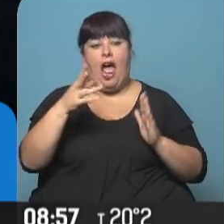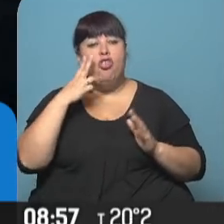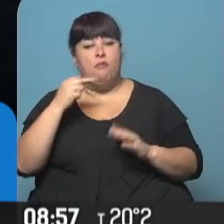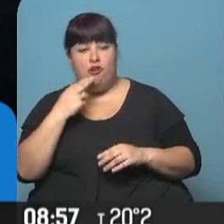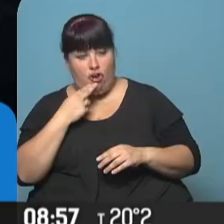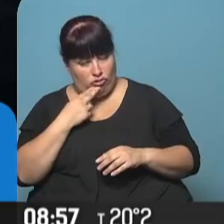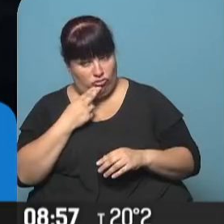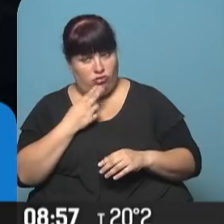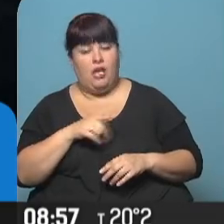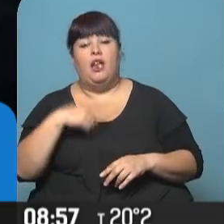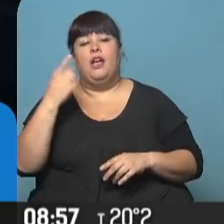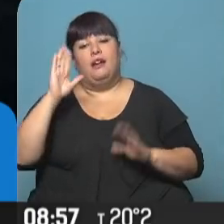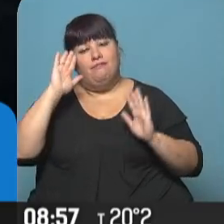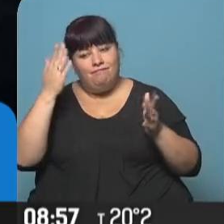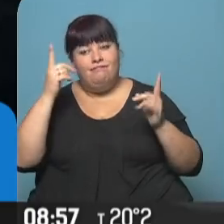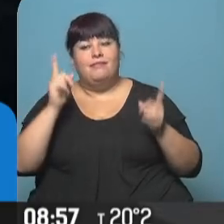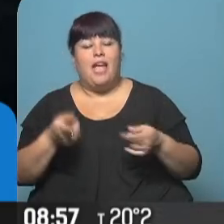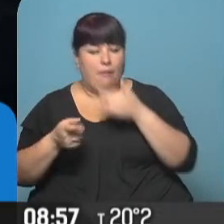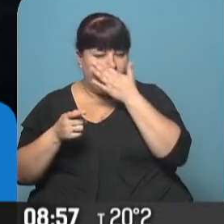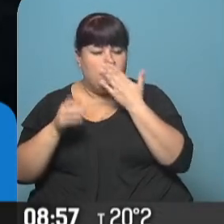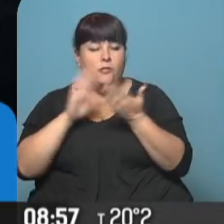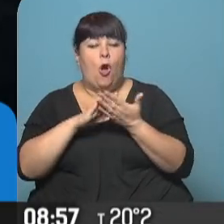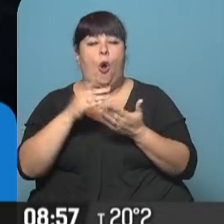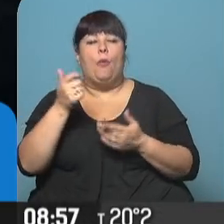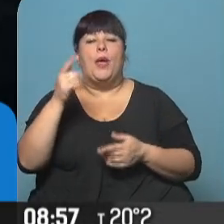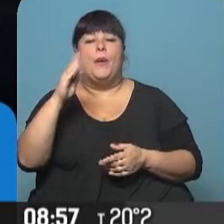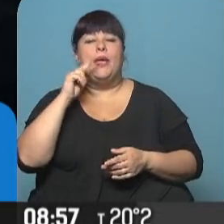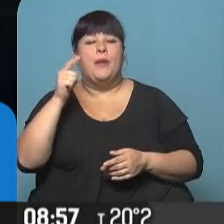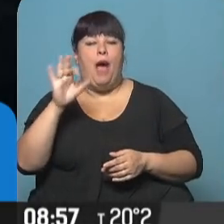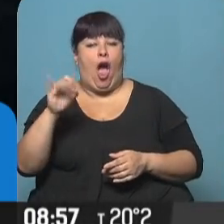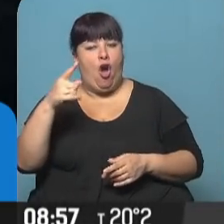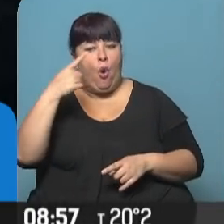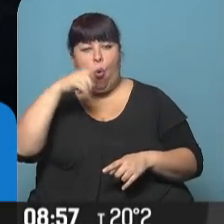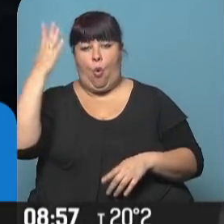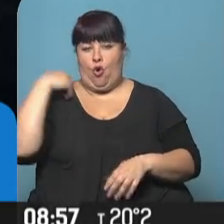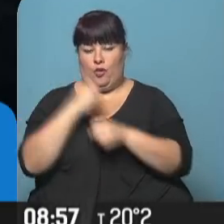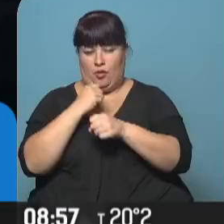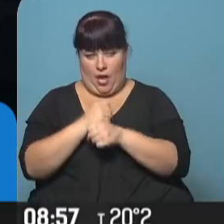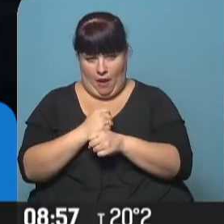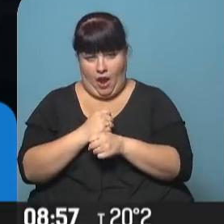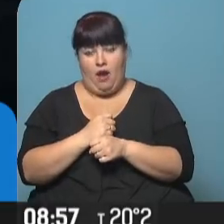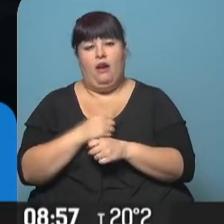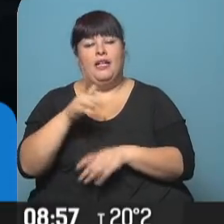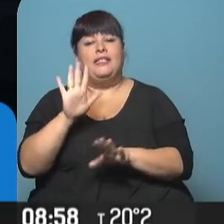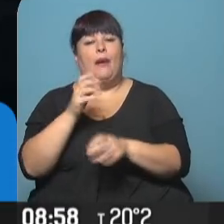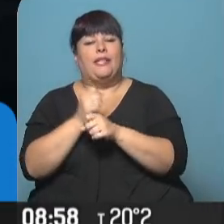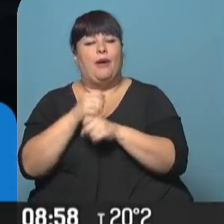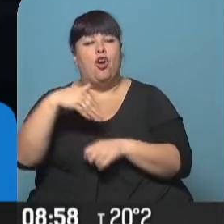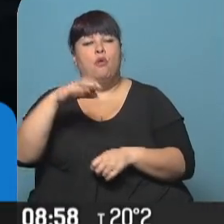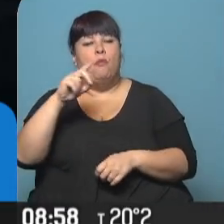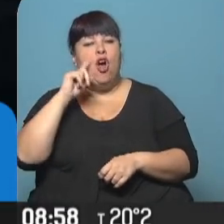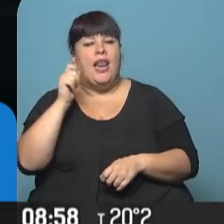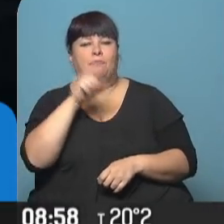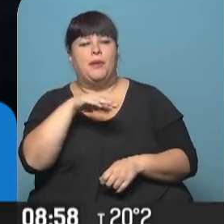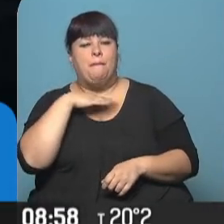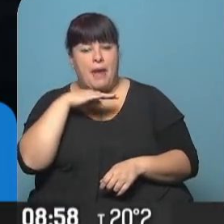y el gran recuerdo que tiene que ver también con lo que dejó el athletic de bilbao uno de sus últimos trabajos se estaba desempeñando en el morelia de